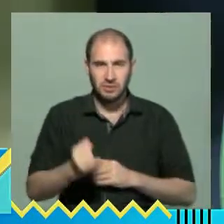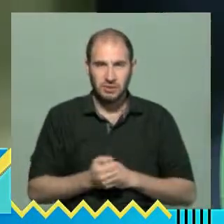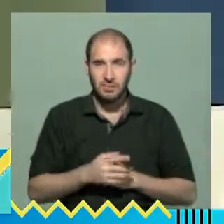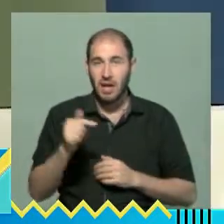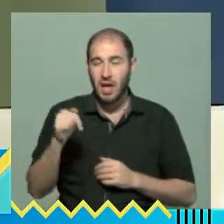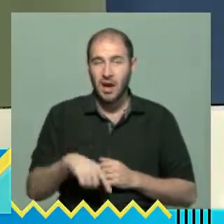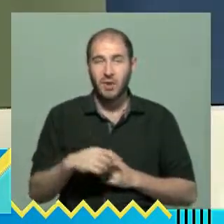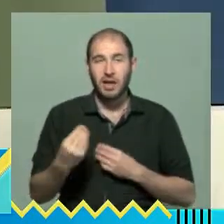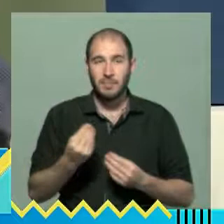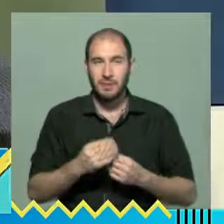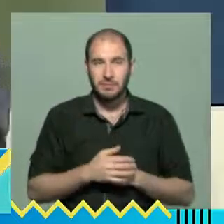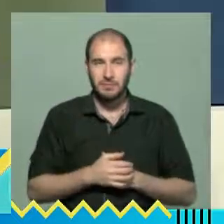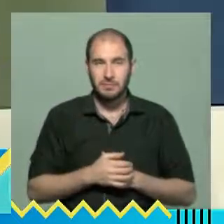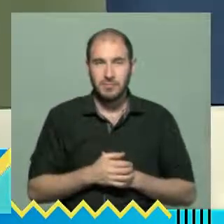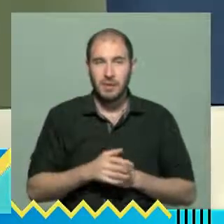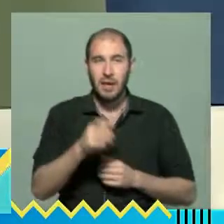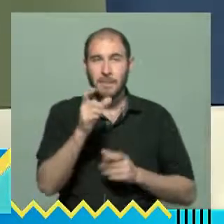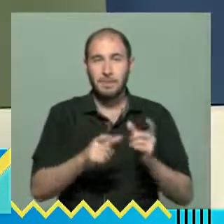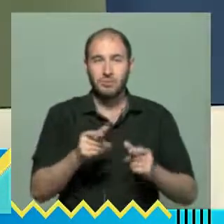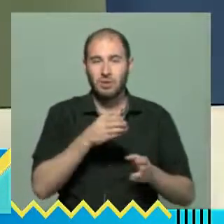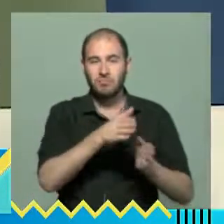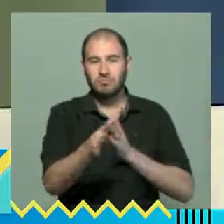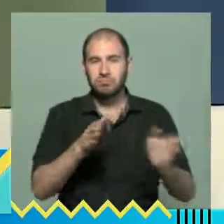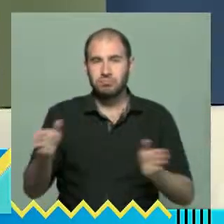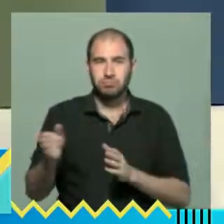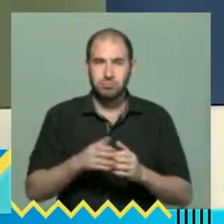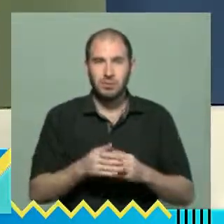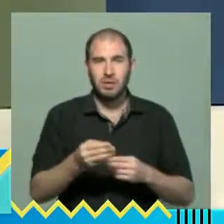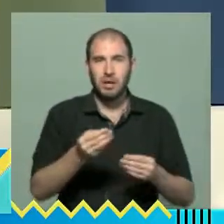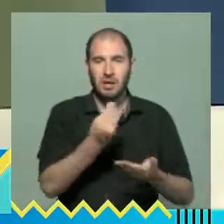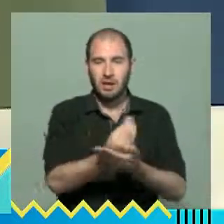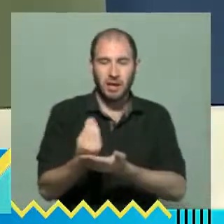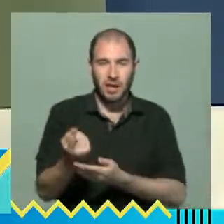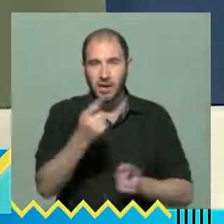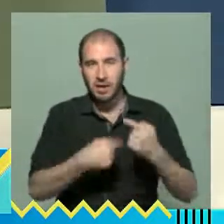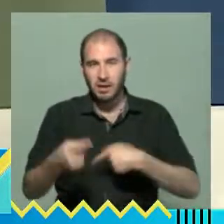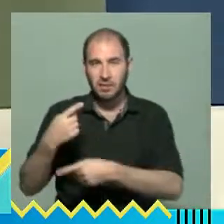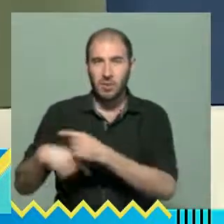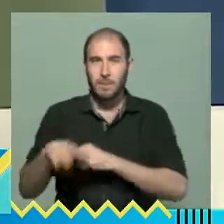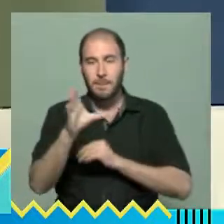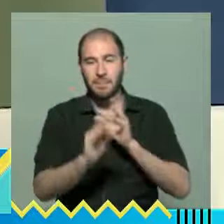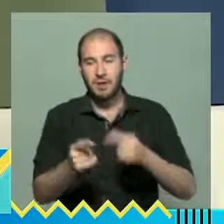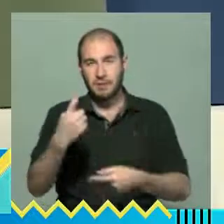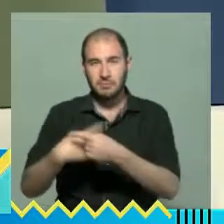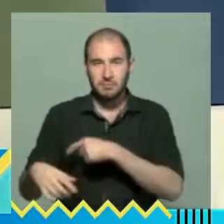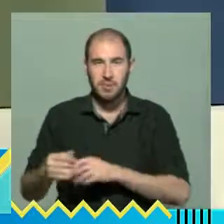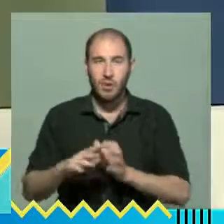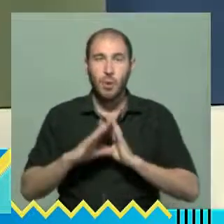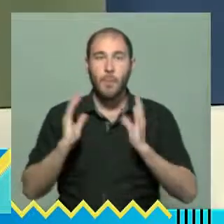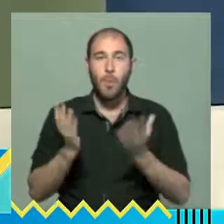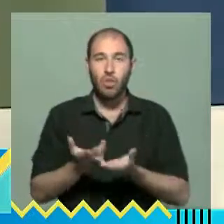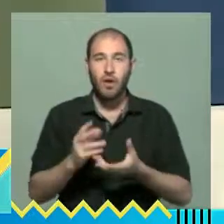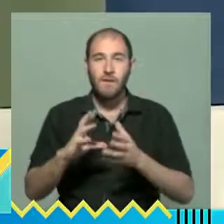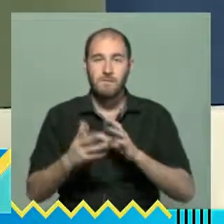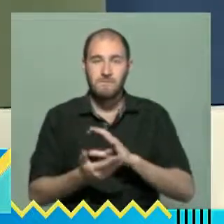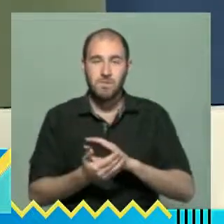hoy día nos encontramos que la gente va de un lugar a otro, salta de un puesto a otro, cambia de país, cambia. El mundo, la